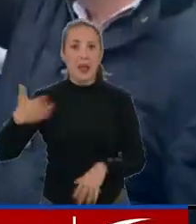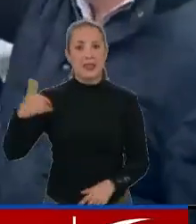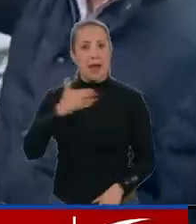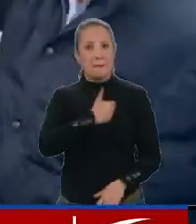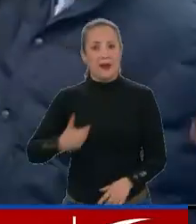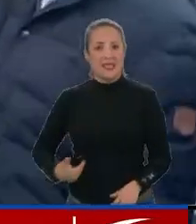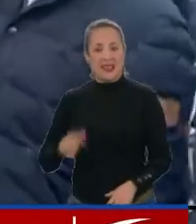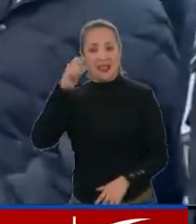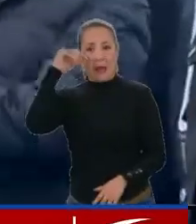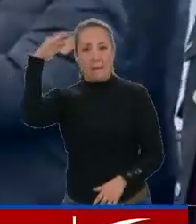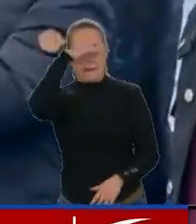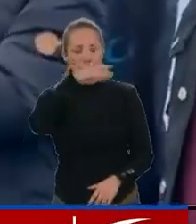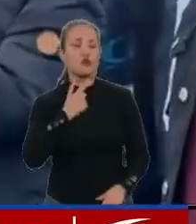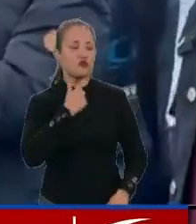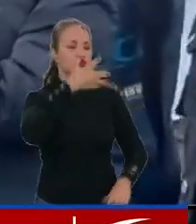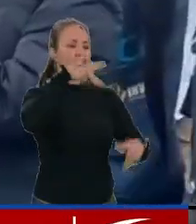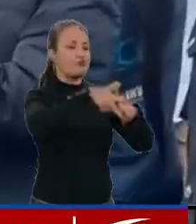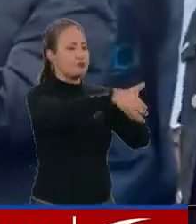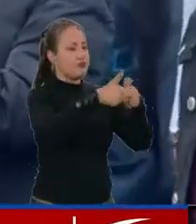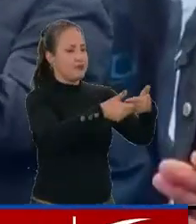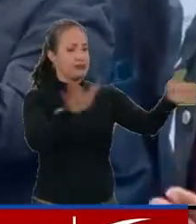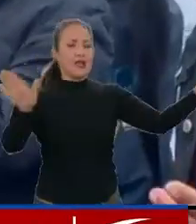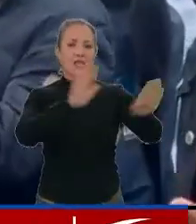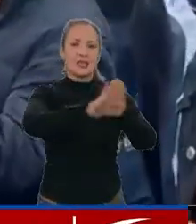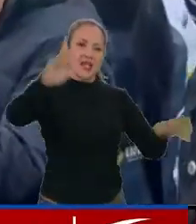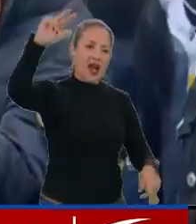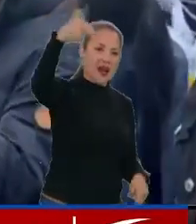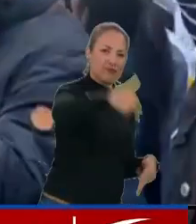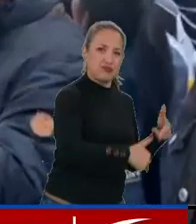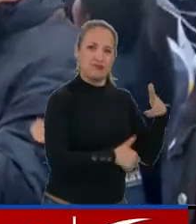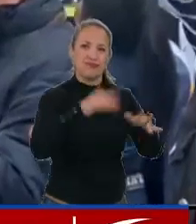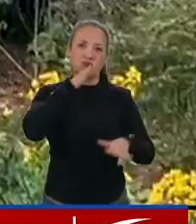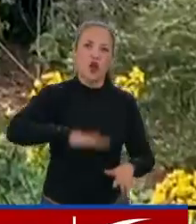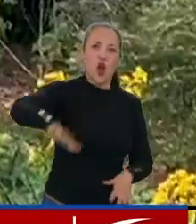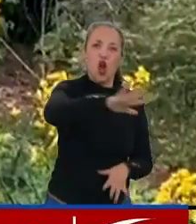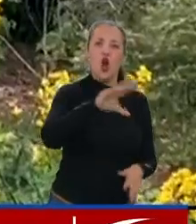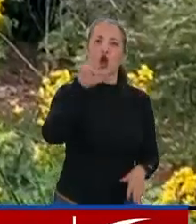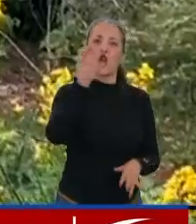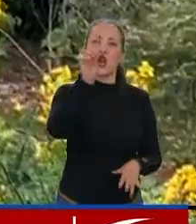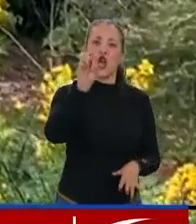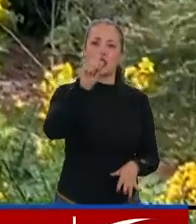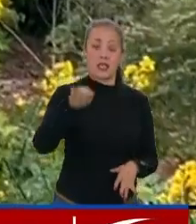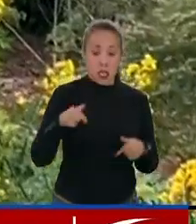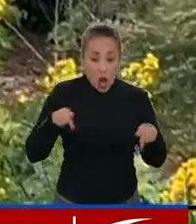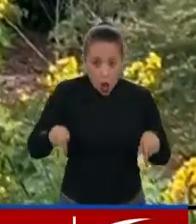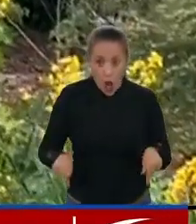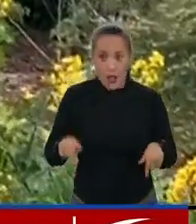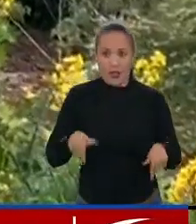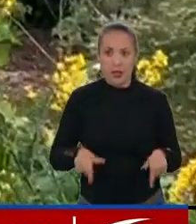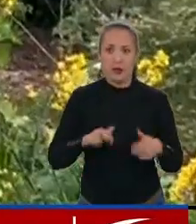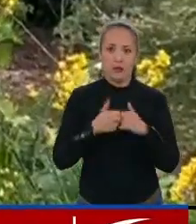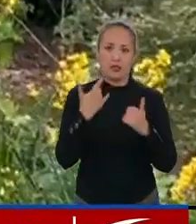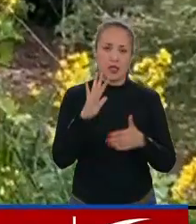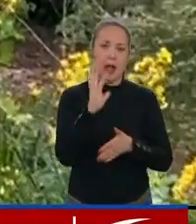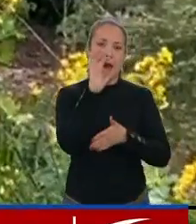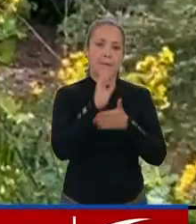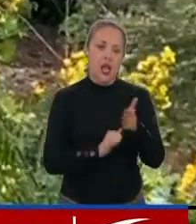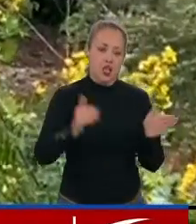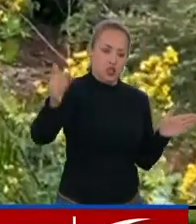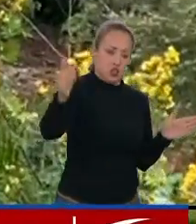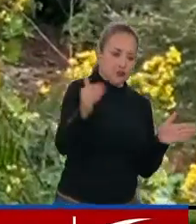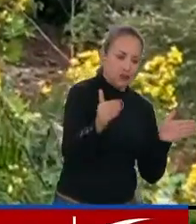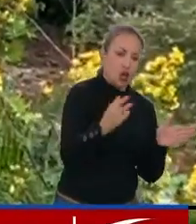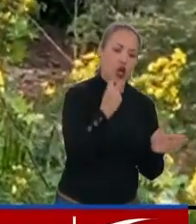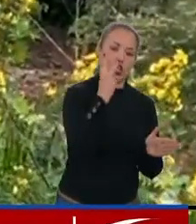Gustavo Petro diera vía en zona rural de Rosas Cauca. Hoy el problema se ha reducido a